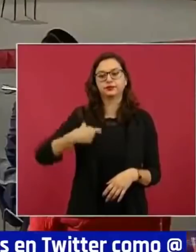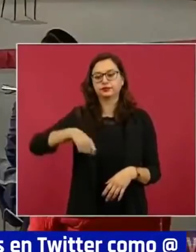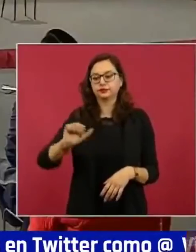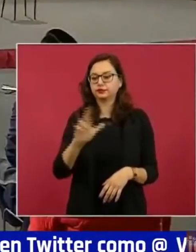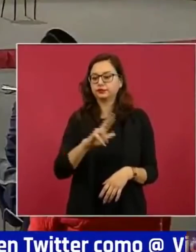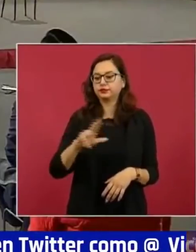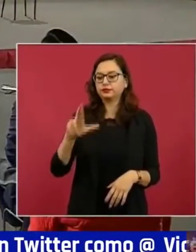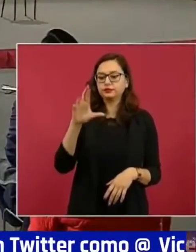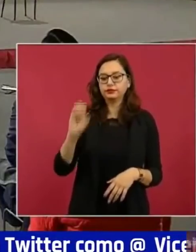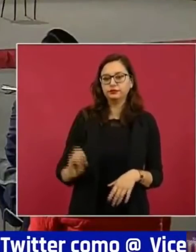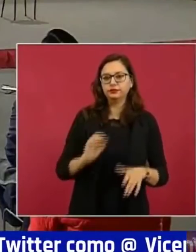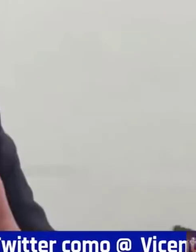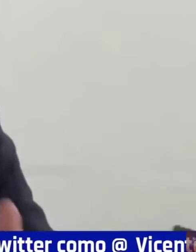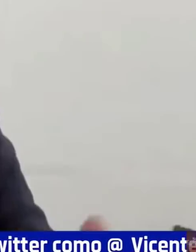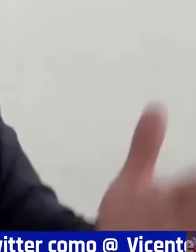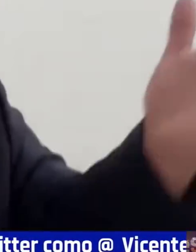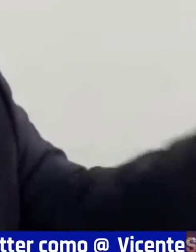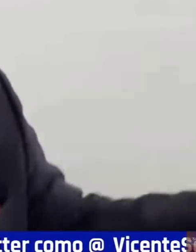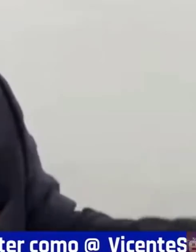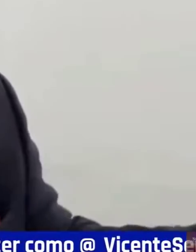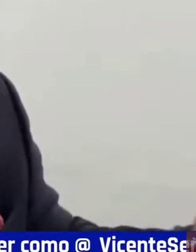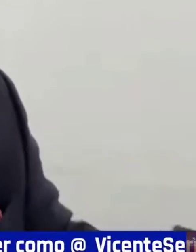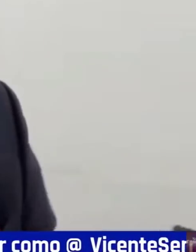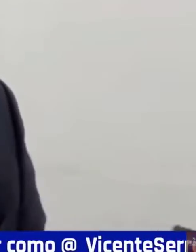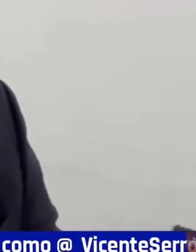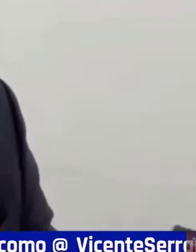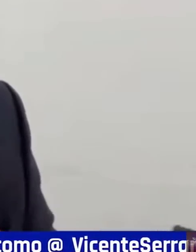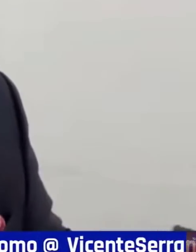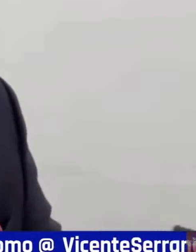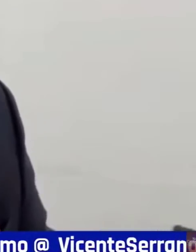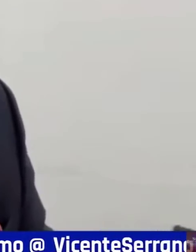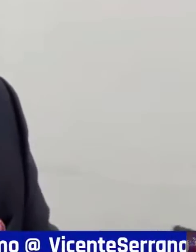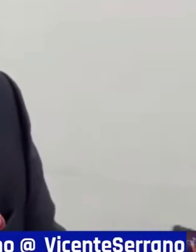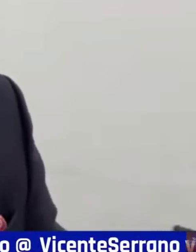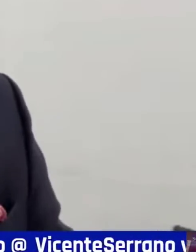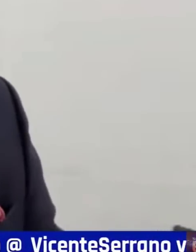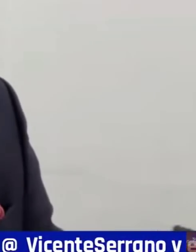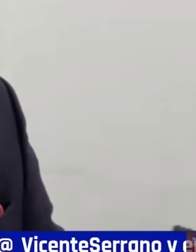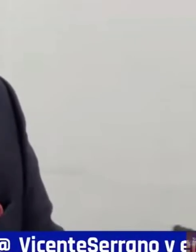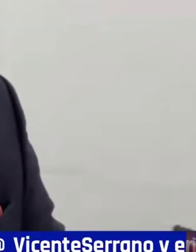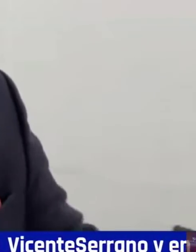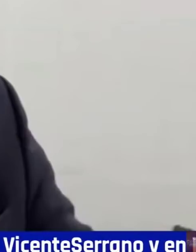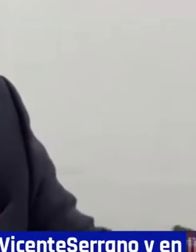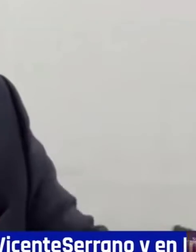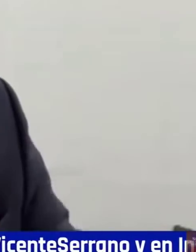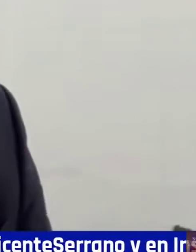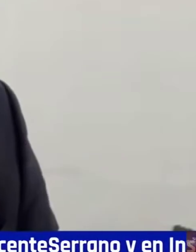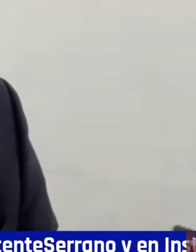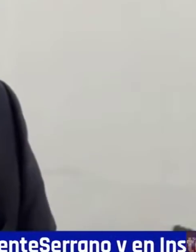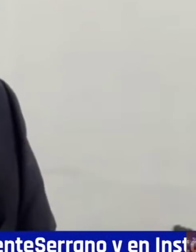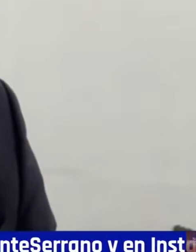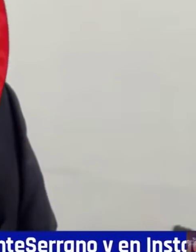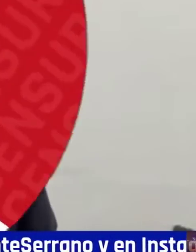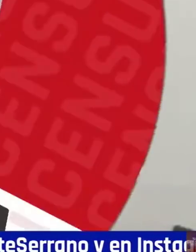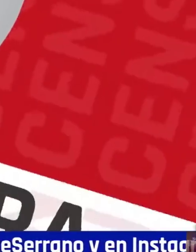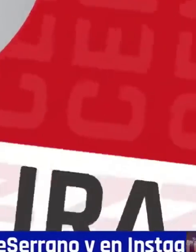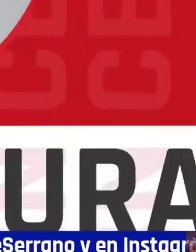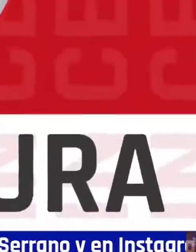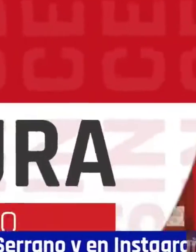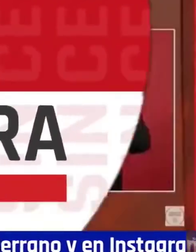sino golpeadores. Vamos a ver y escuchar al presidente. Creo que hoy, más que nunca, el presidente tiene la razón.